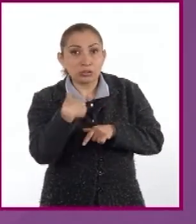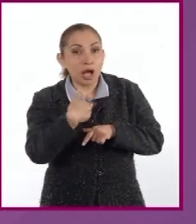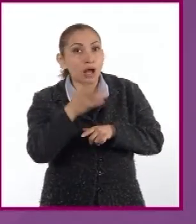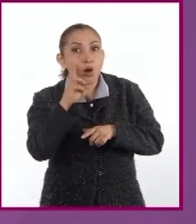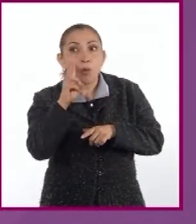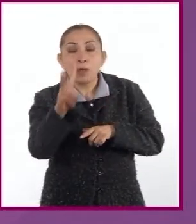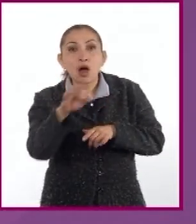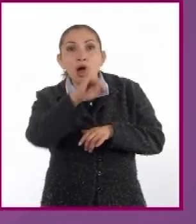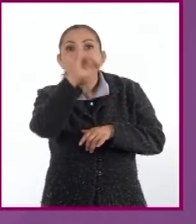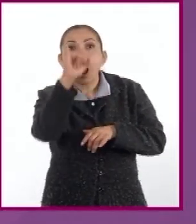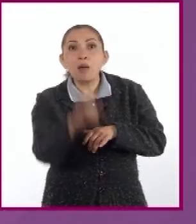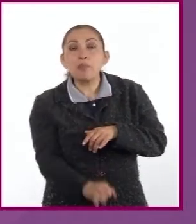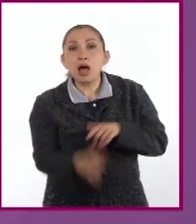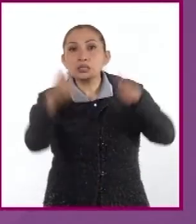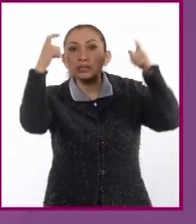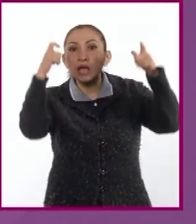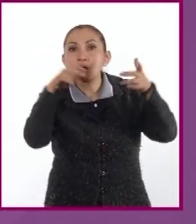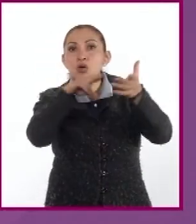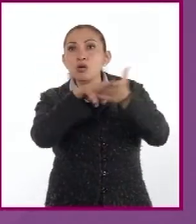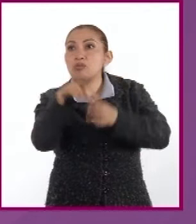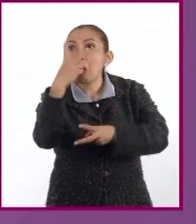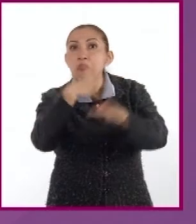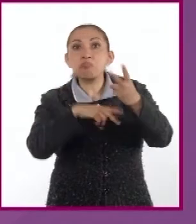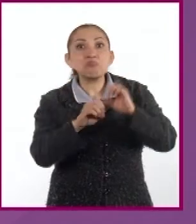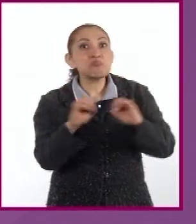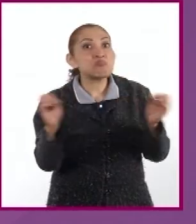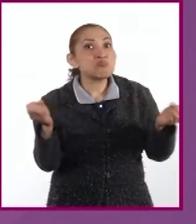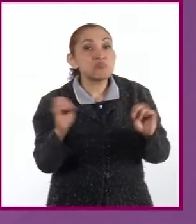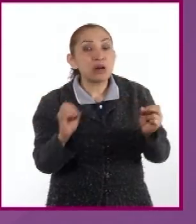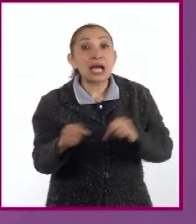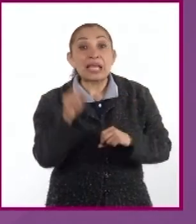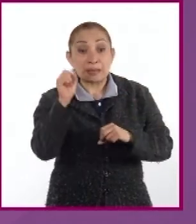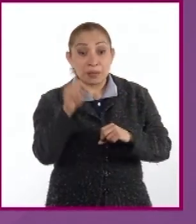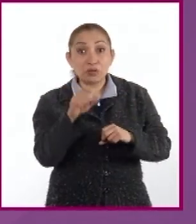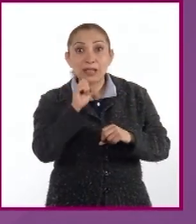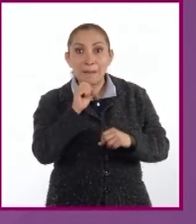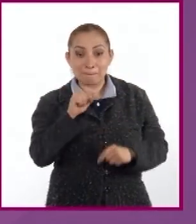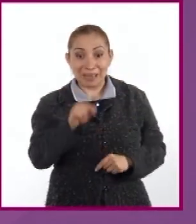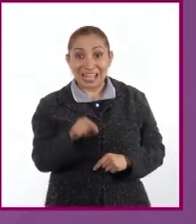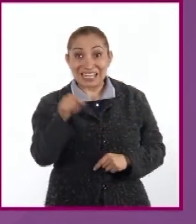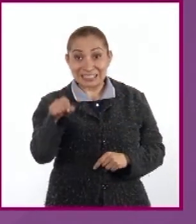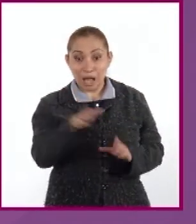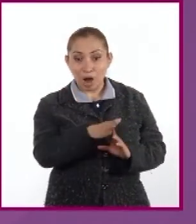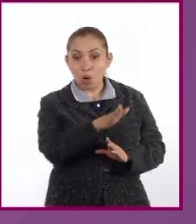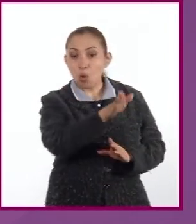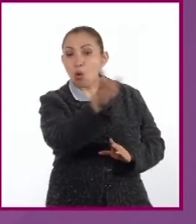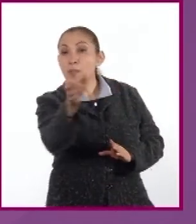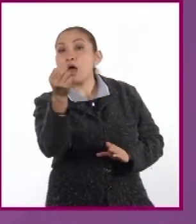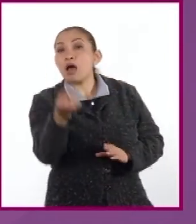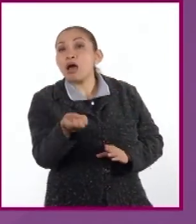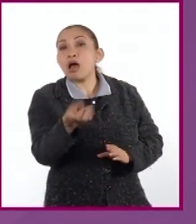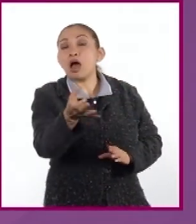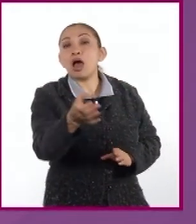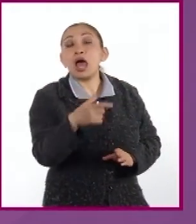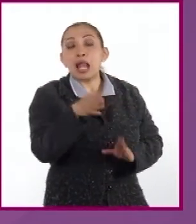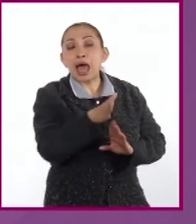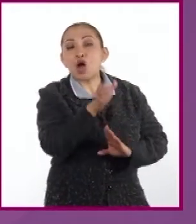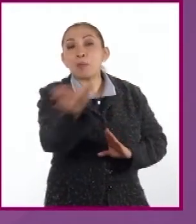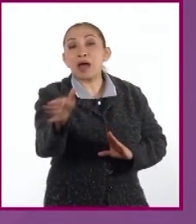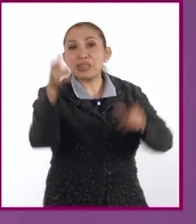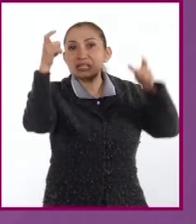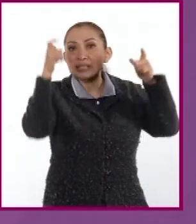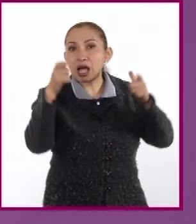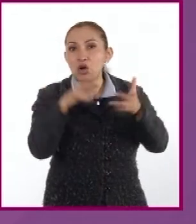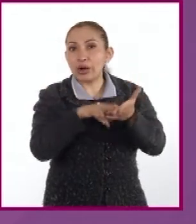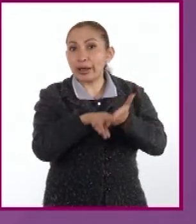vieron jamás al charro negro. Y también, desde entonces, a esa curva la llaman la Curva del